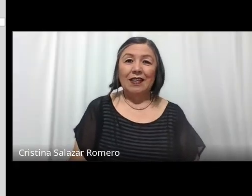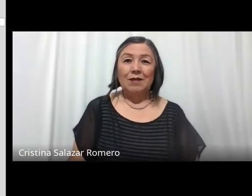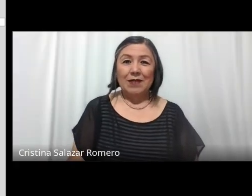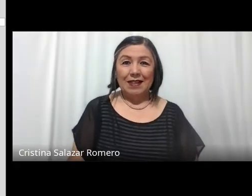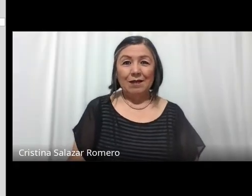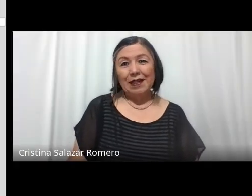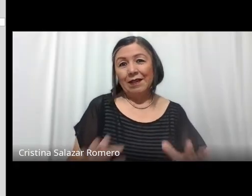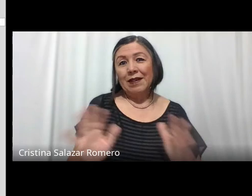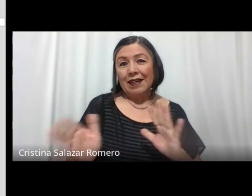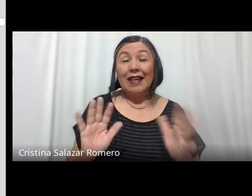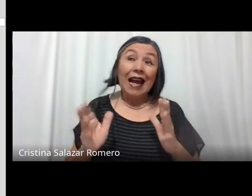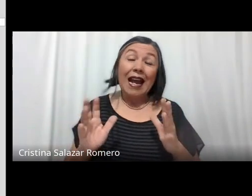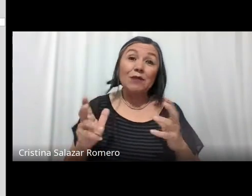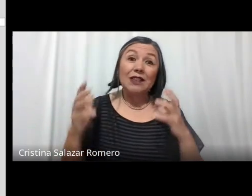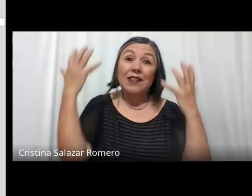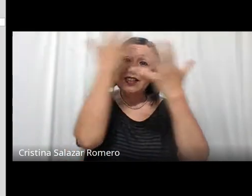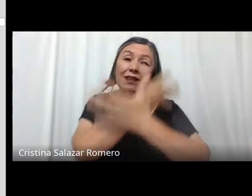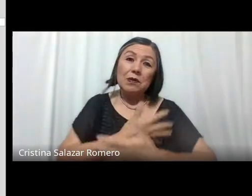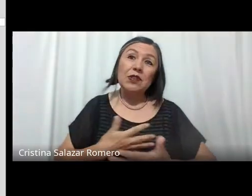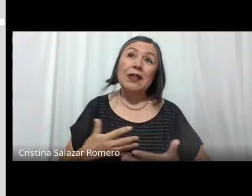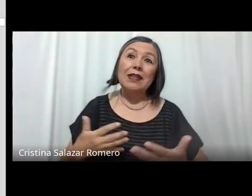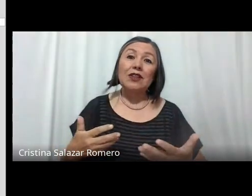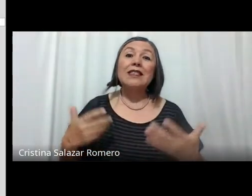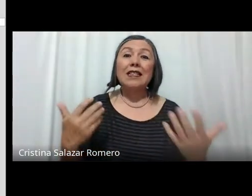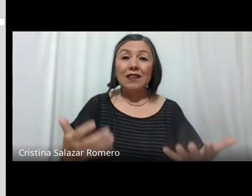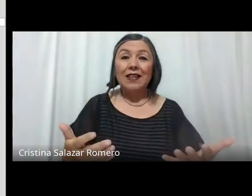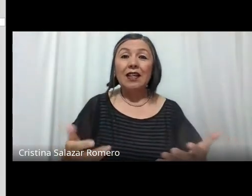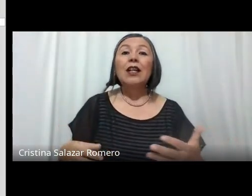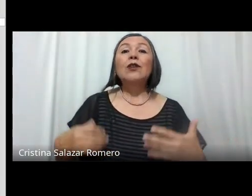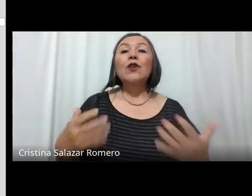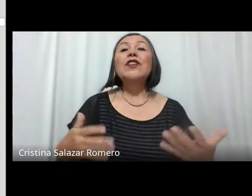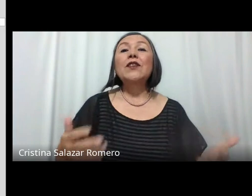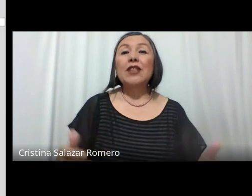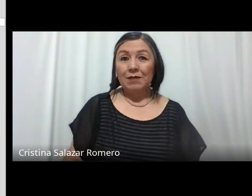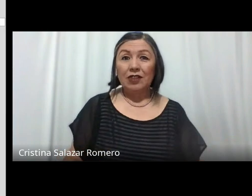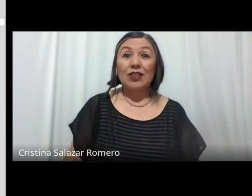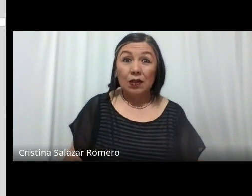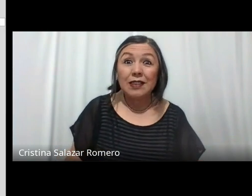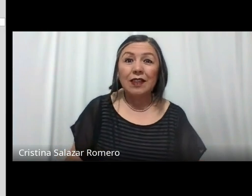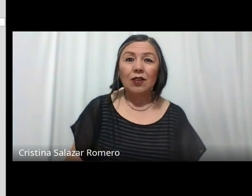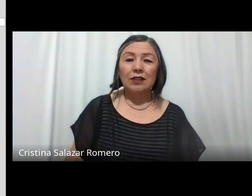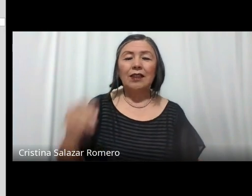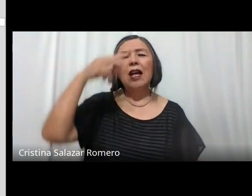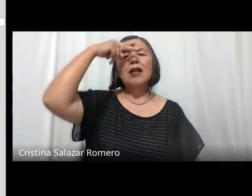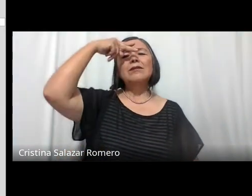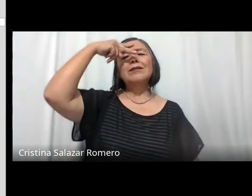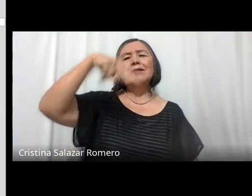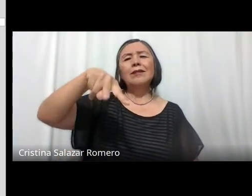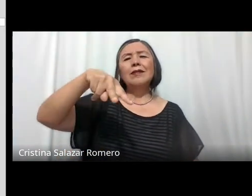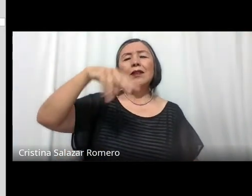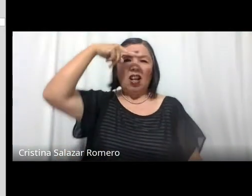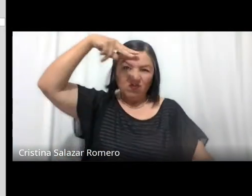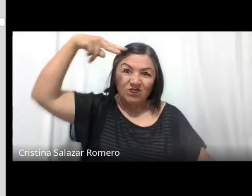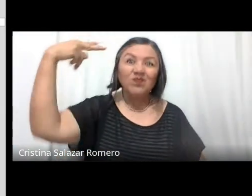Entonces, a eso me refiero, que debemos entonces identificar todos esos elementos lingüísticos, ¿sí?